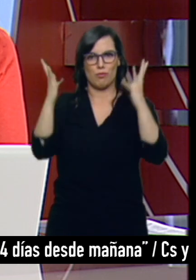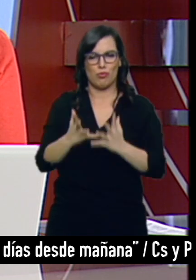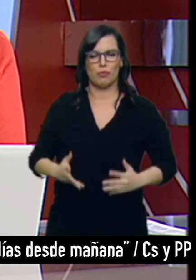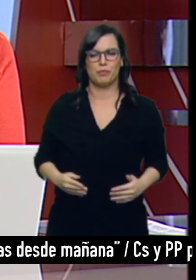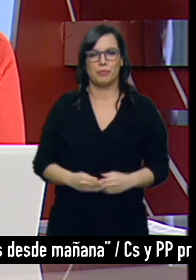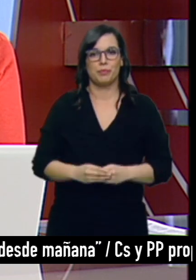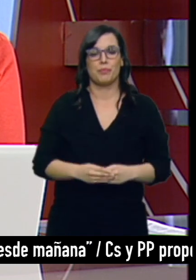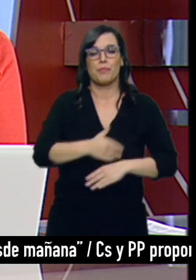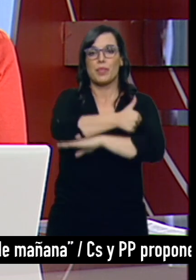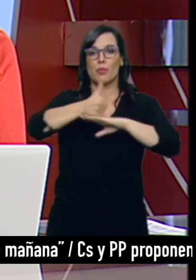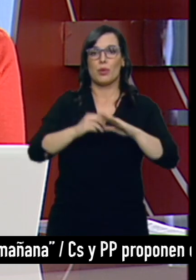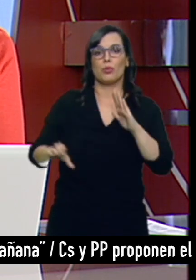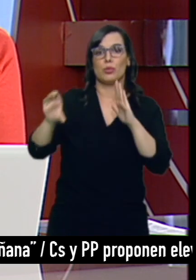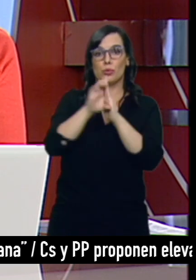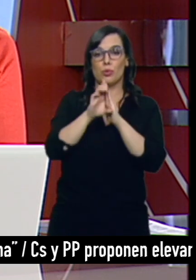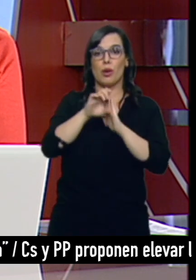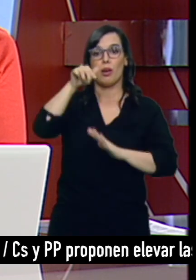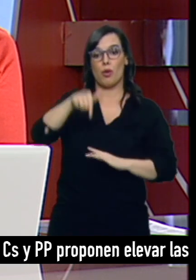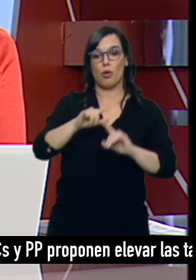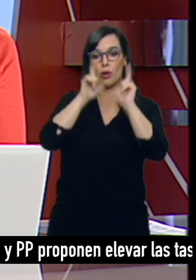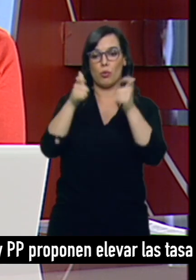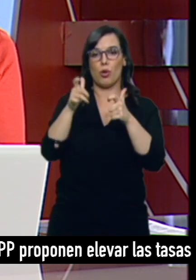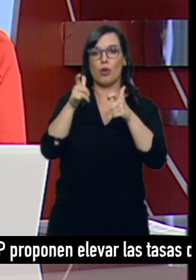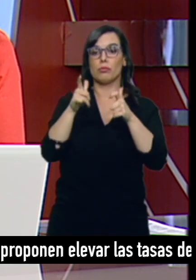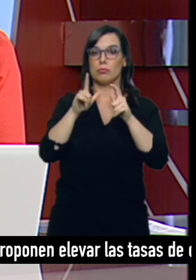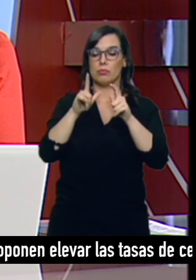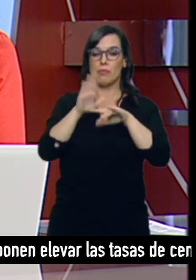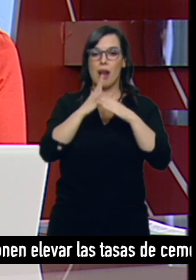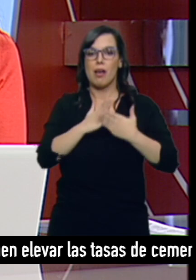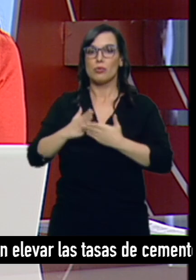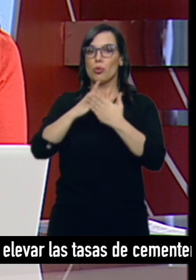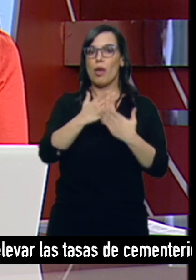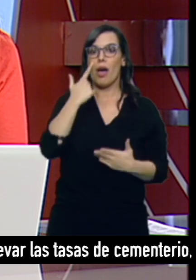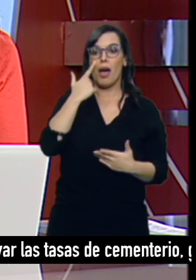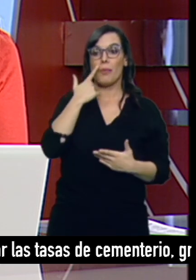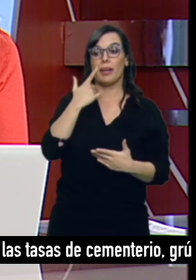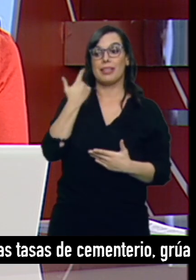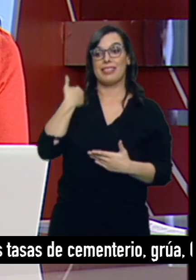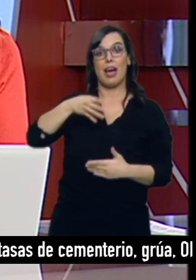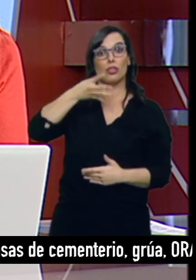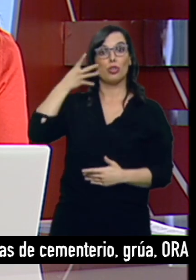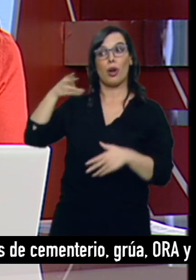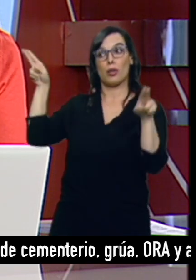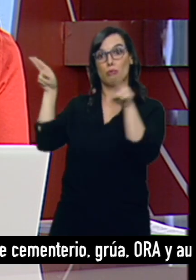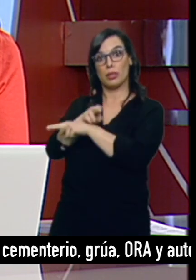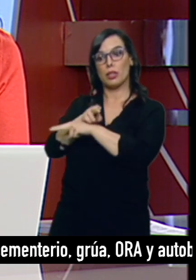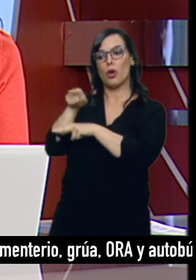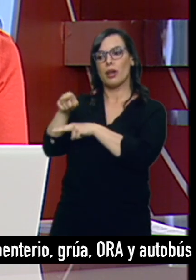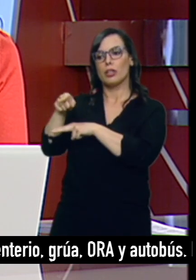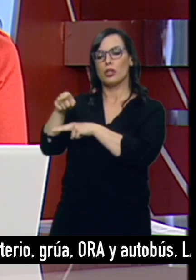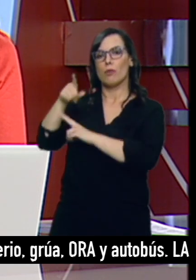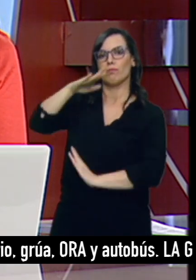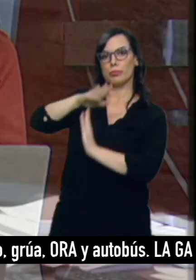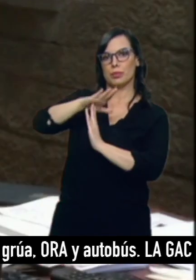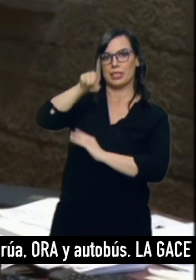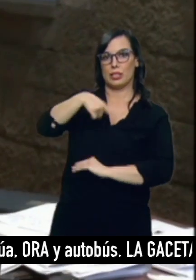El Tribunal Constitucional se reúne hoy en pleno para estudiar si suspende cautelarmente la inhabilitación de Quim Torra, tal y como ha solicitado